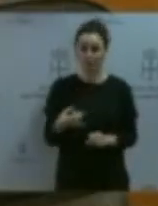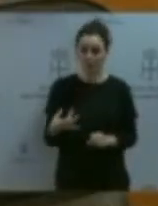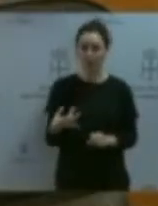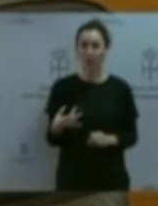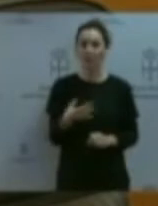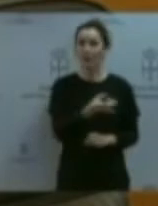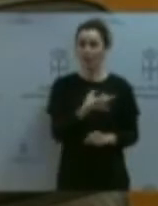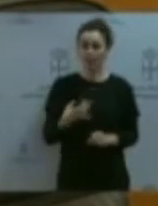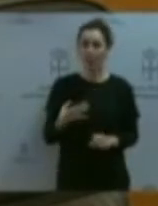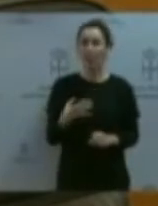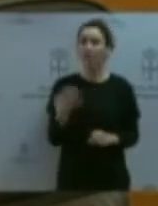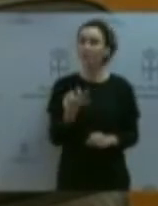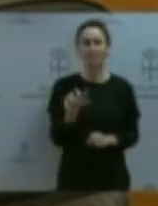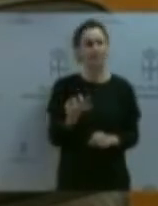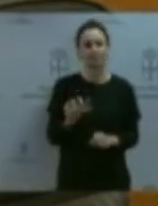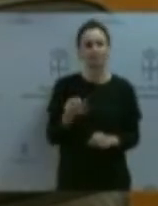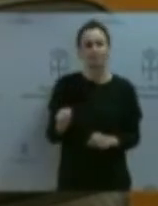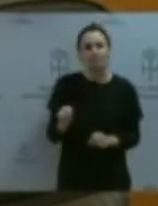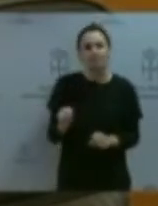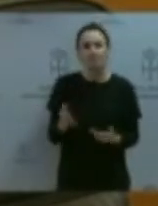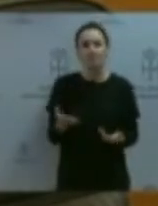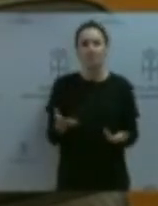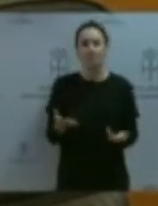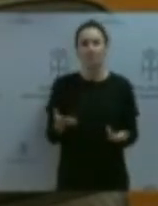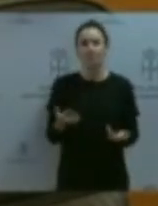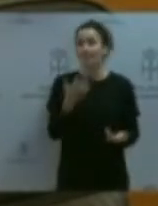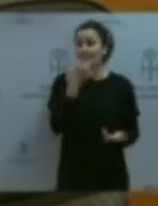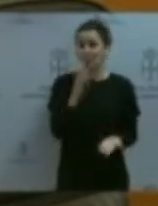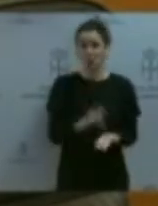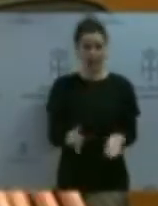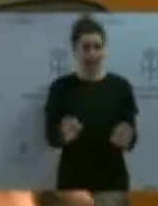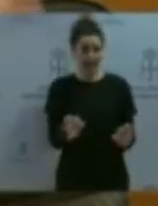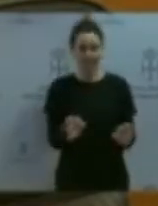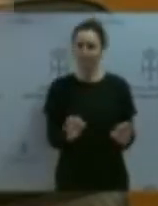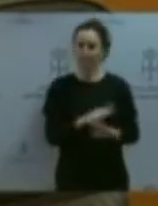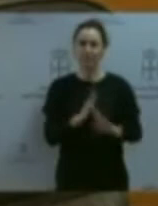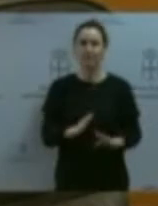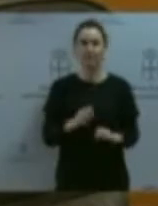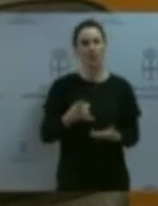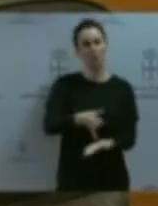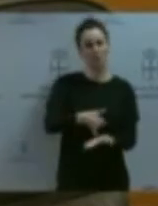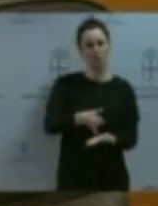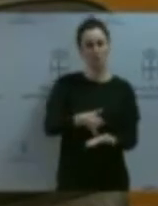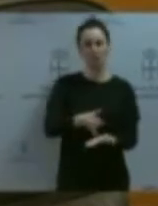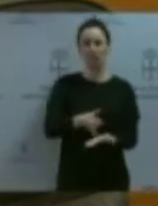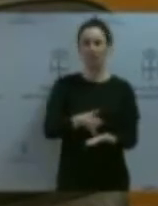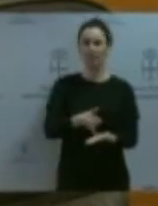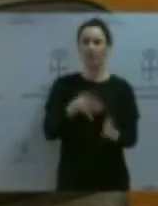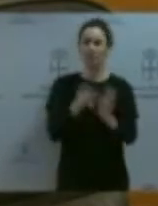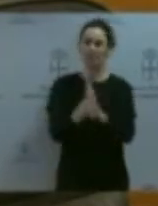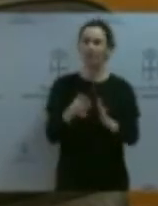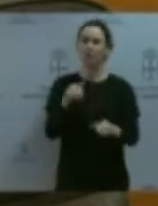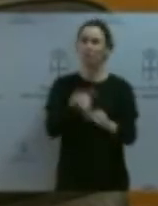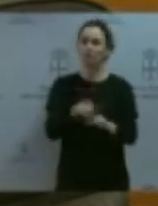recurrir, pues yo creo que nos haría más débiles en el afrontamiento de la pandemia y, por lo tanto, vamos a apoyar esta iniciativa, creemos que es necesaria,